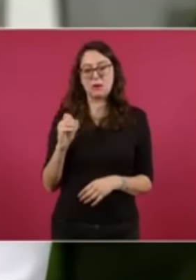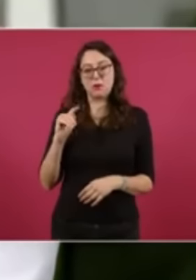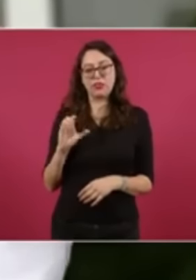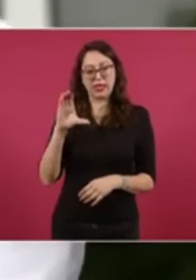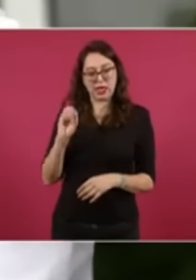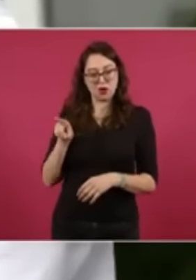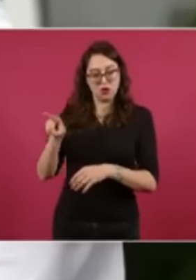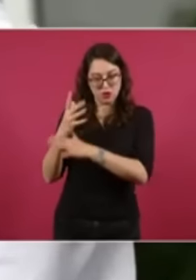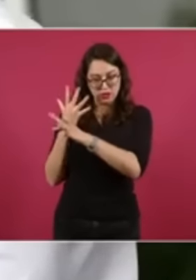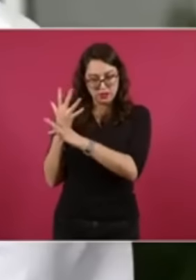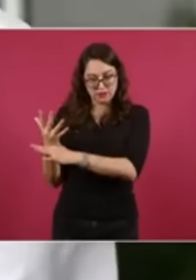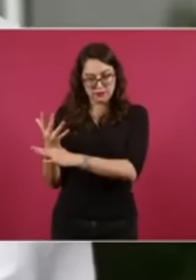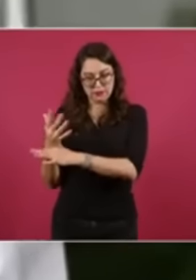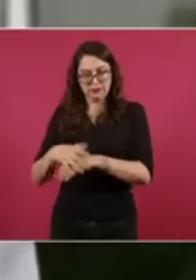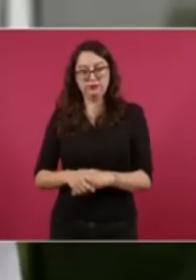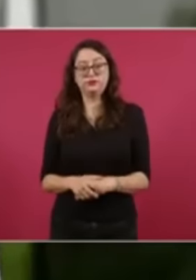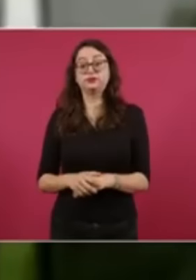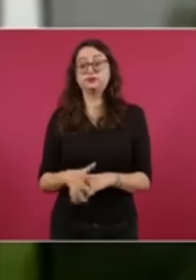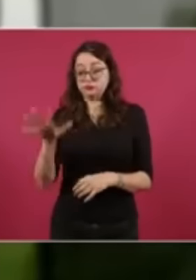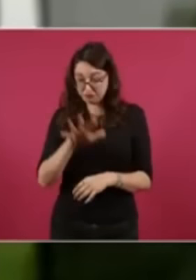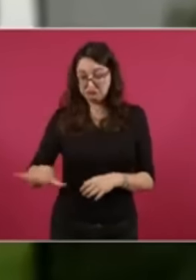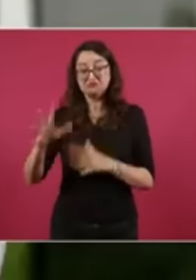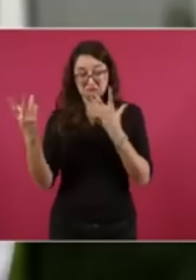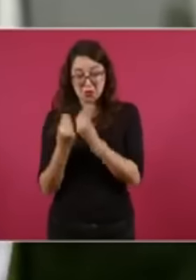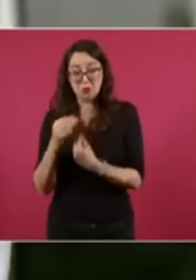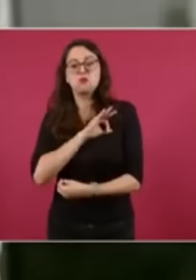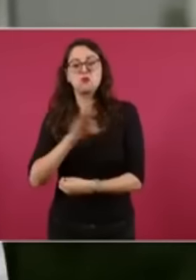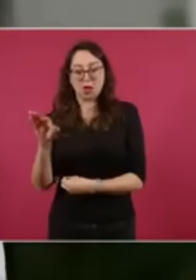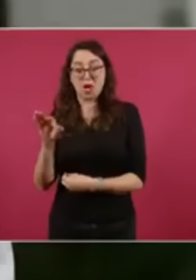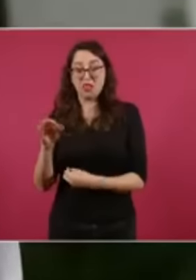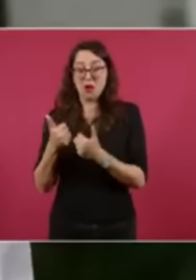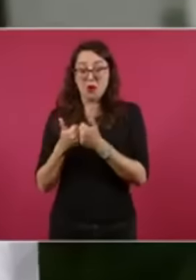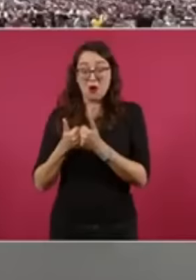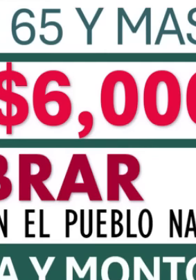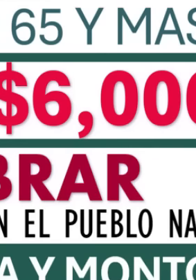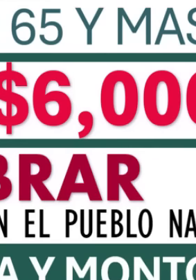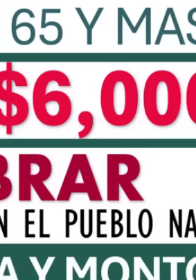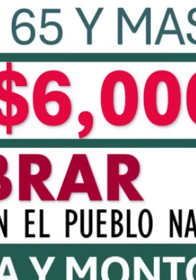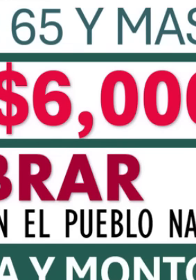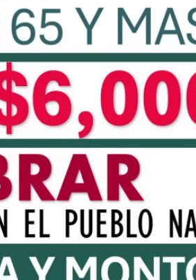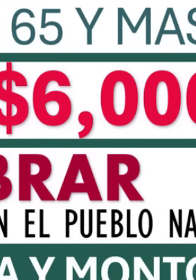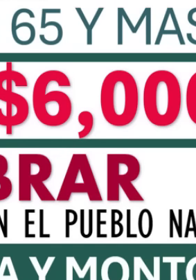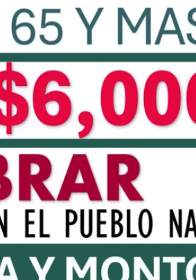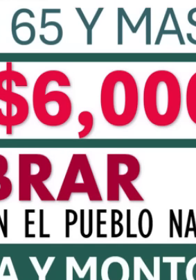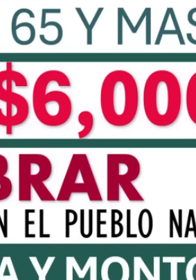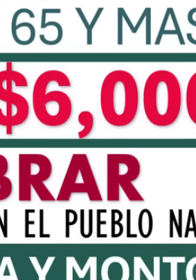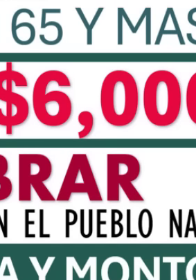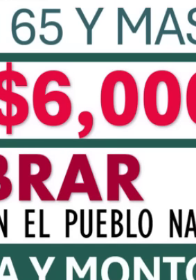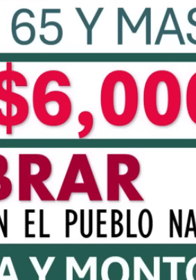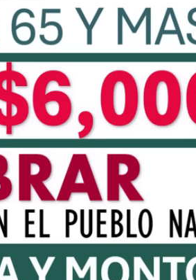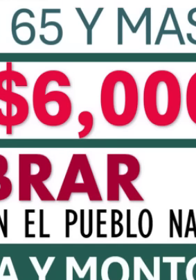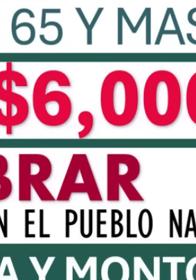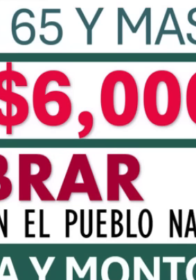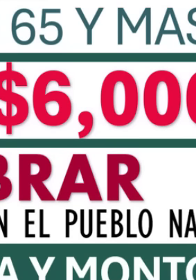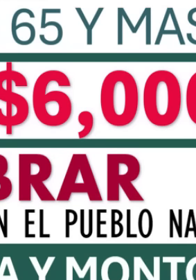decía, con el pueblo todo, sin el pueblo, nada. Y esto que él comenta